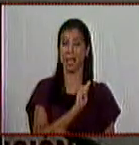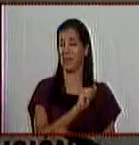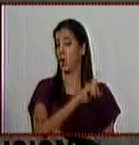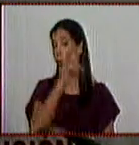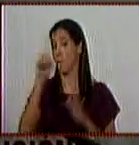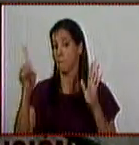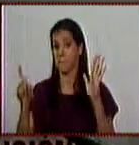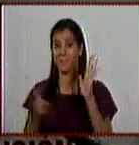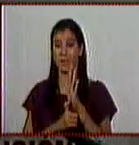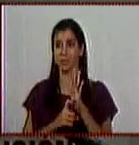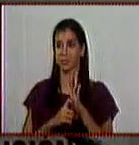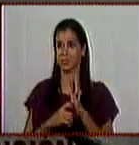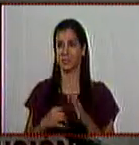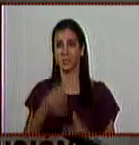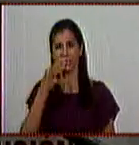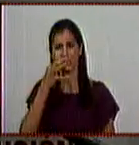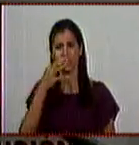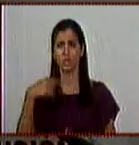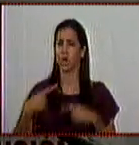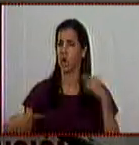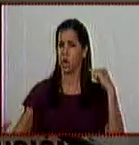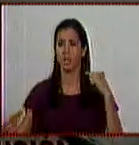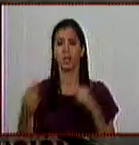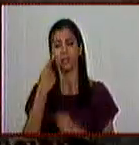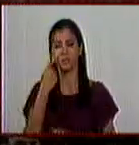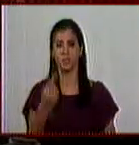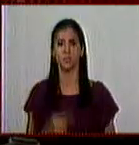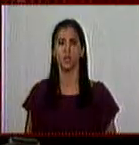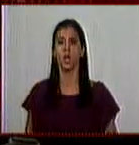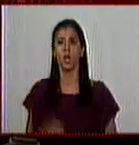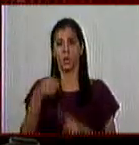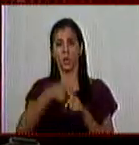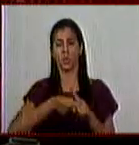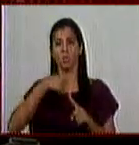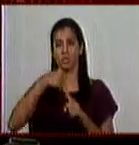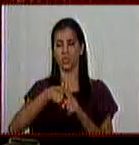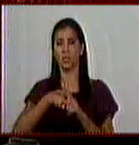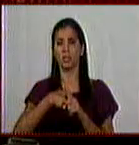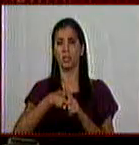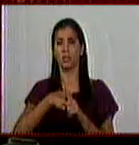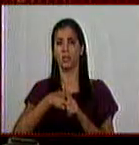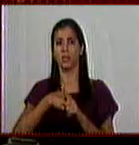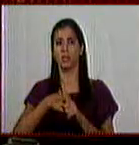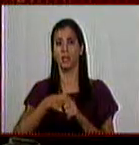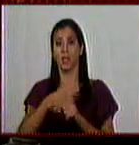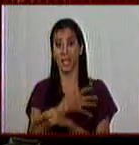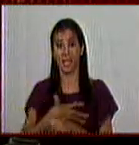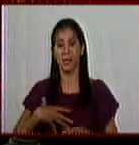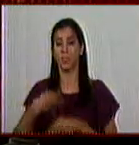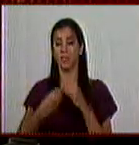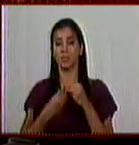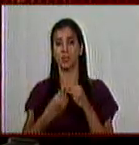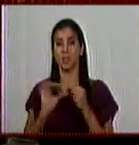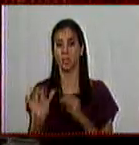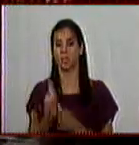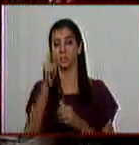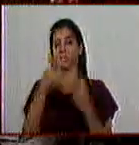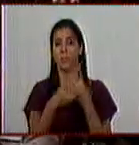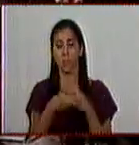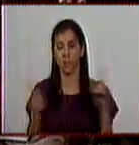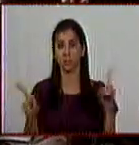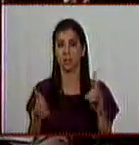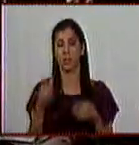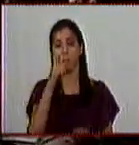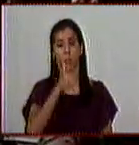Z las vivimos todos los días en la lucha por la construcción de una hegemonía democrática y